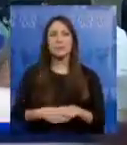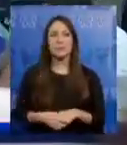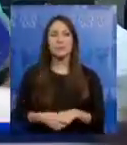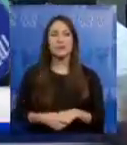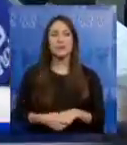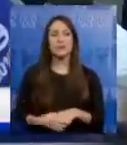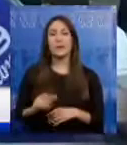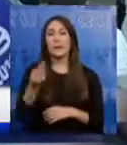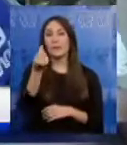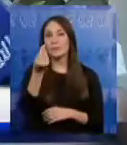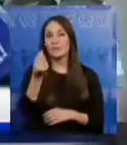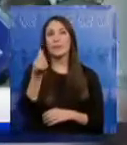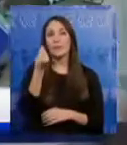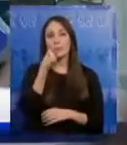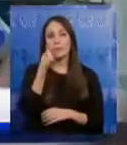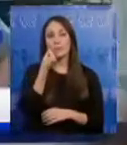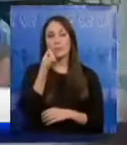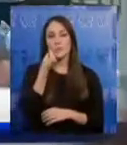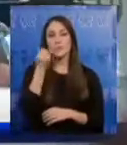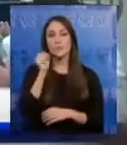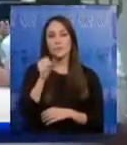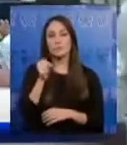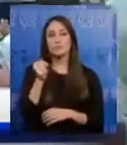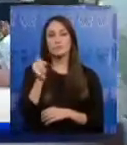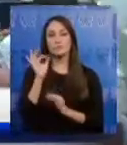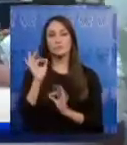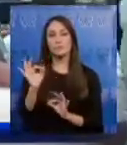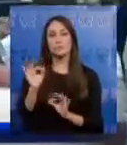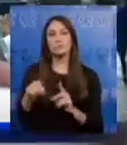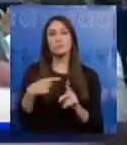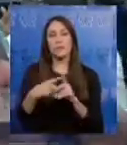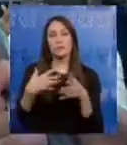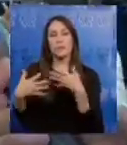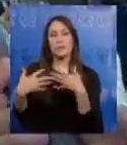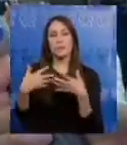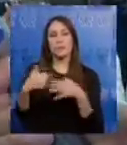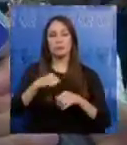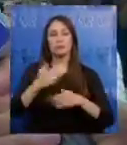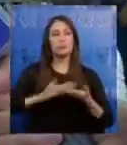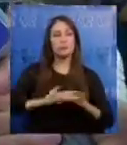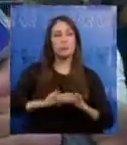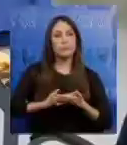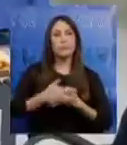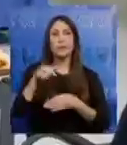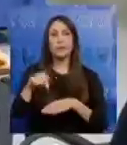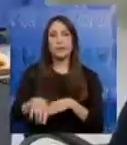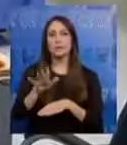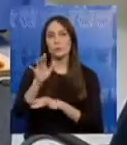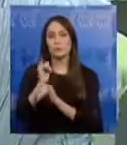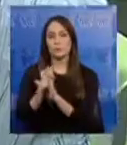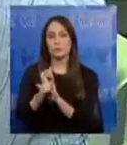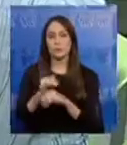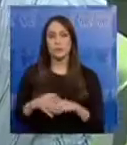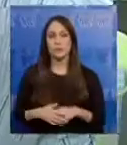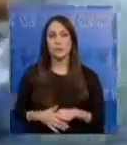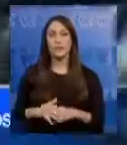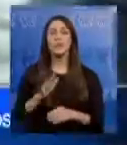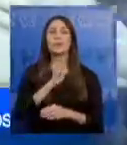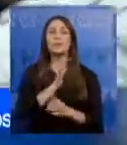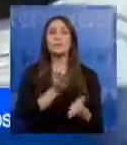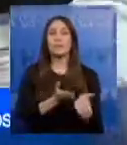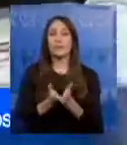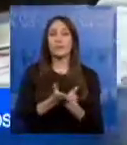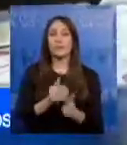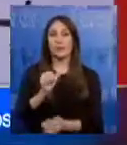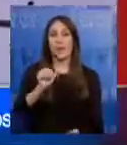porque el precio me pareció adecuado, me pareció transparente el trámite respectivo aquí en la institución. El Servicio Nacional de